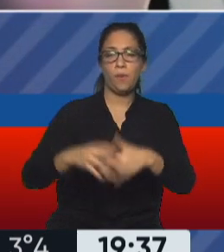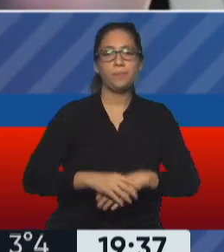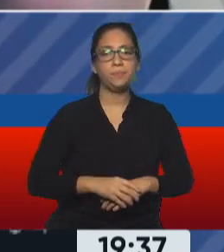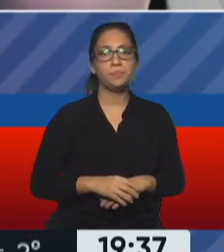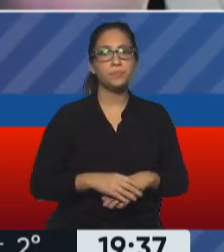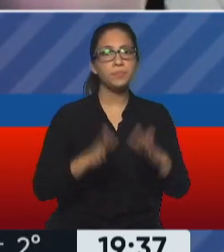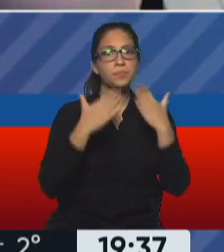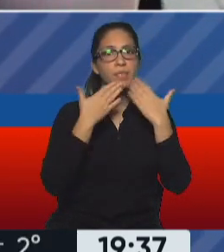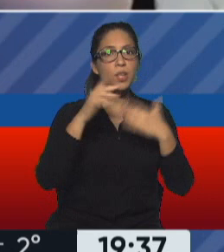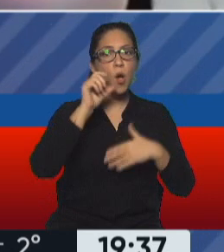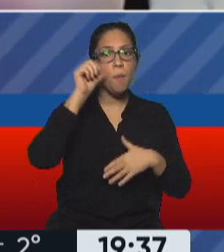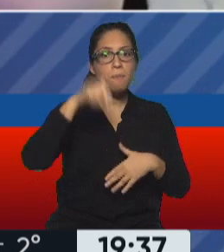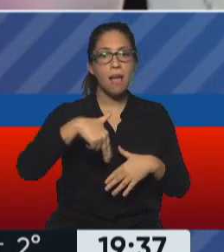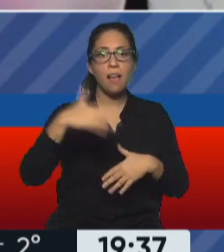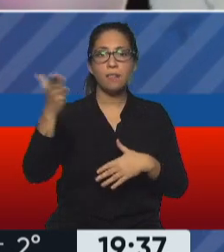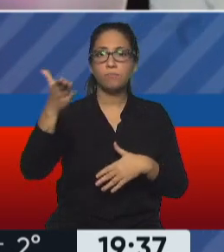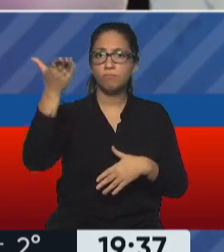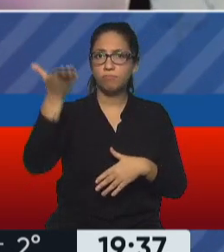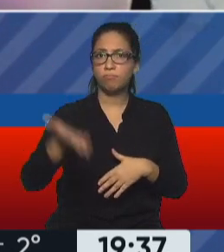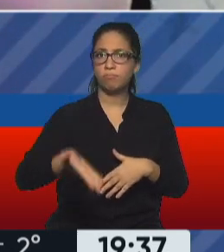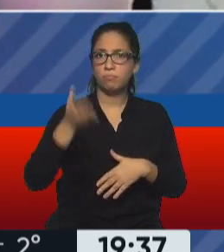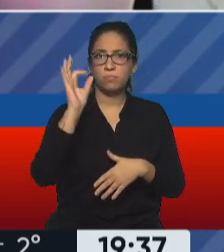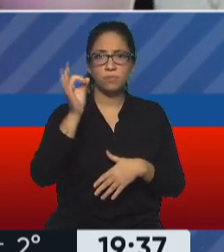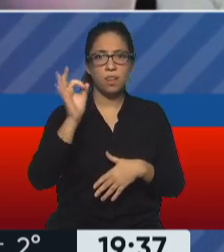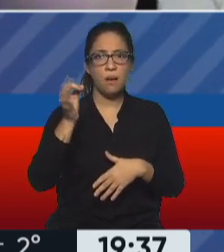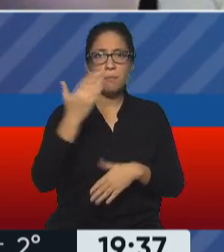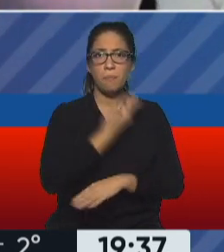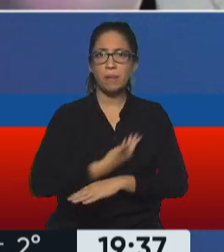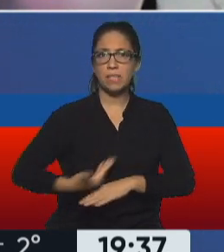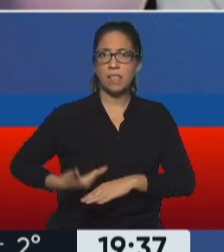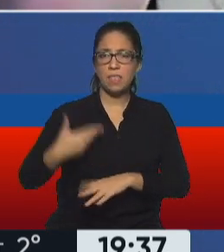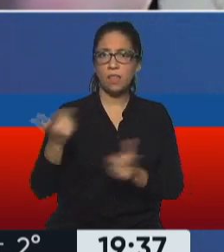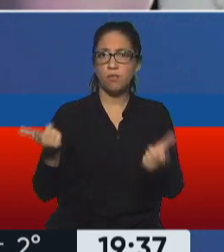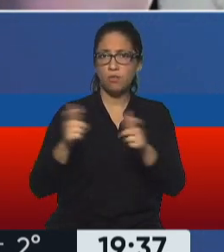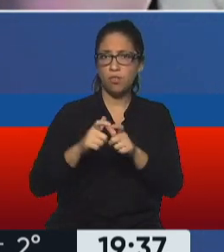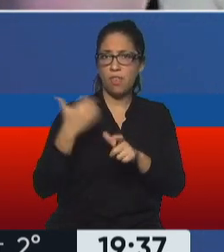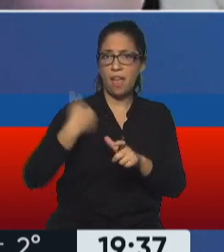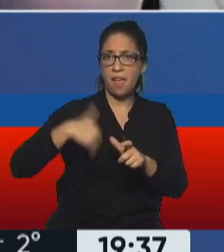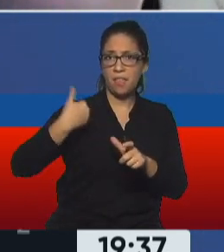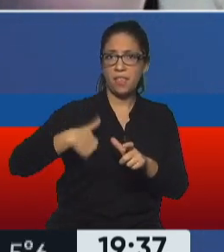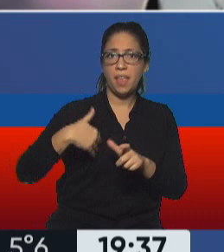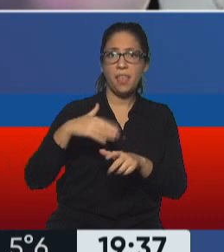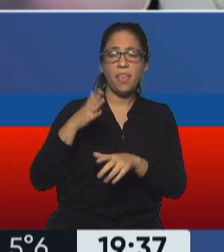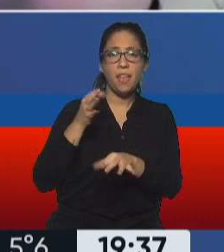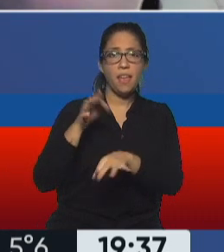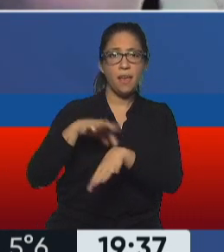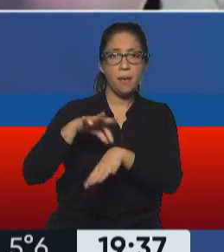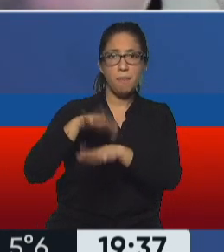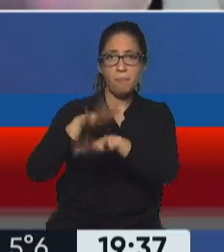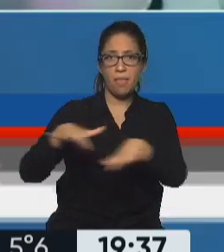doctor Omar Tabaco, realmente una voz autorizada por ser el presidente de la Sociedad Argentina de Pediatría. Muy